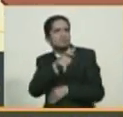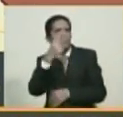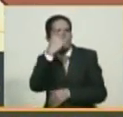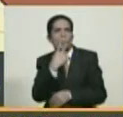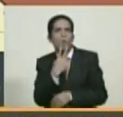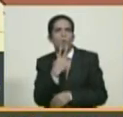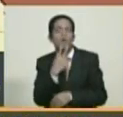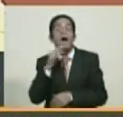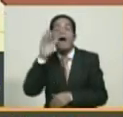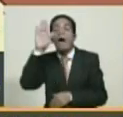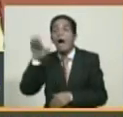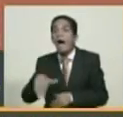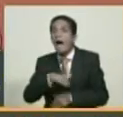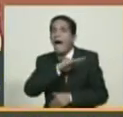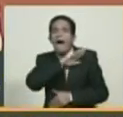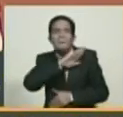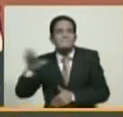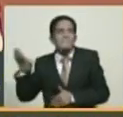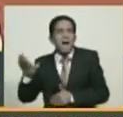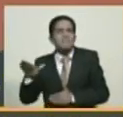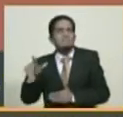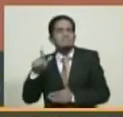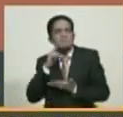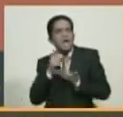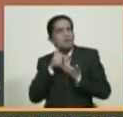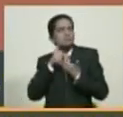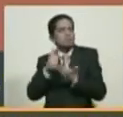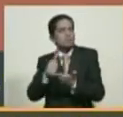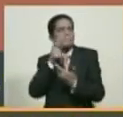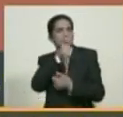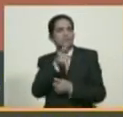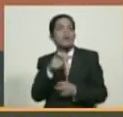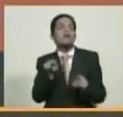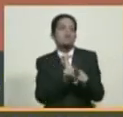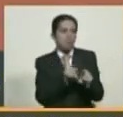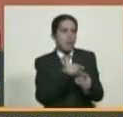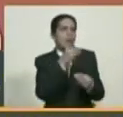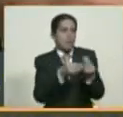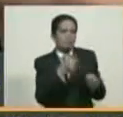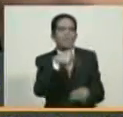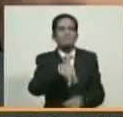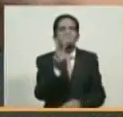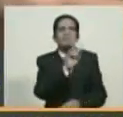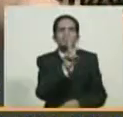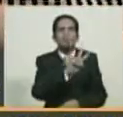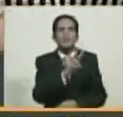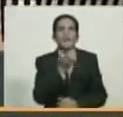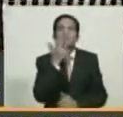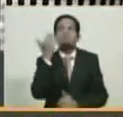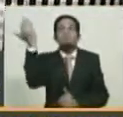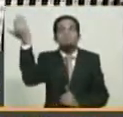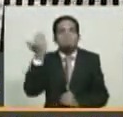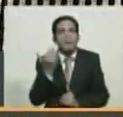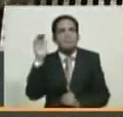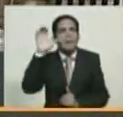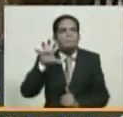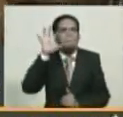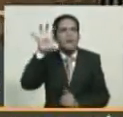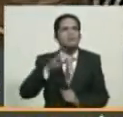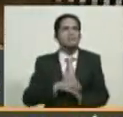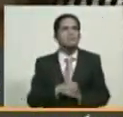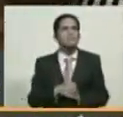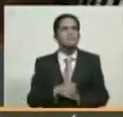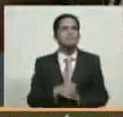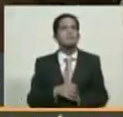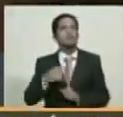jamás han diseñado un programa de retorno voluntario, como si lo hizo el presidente con el programa Vuelta a la Patria. Vuelta a la Patria, de brazos